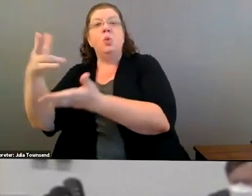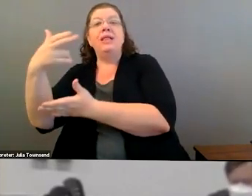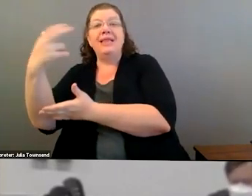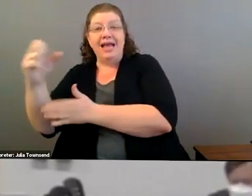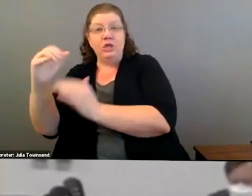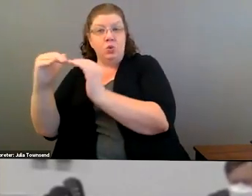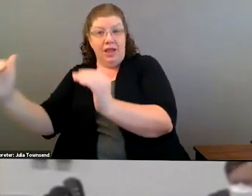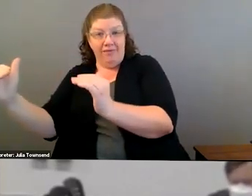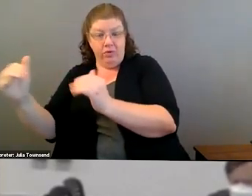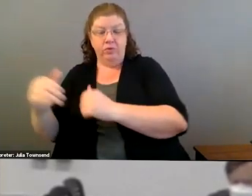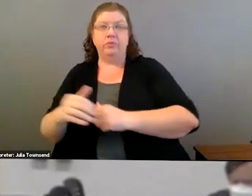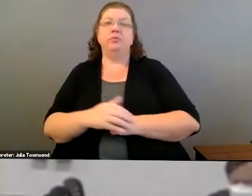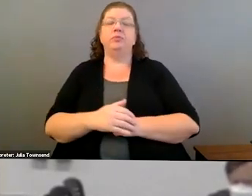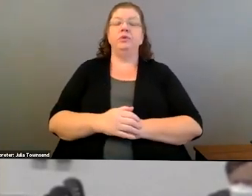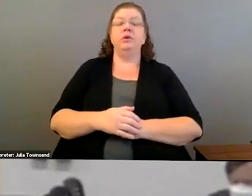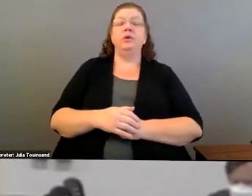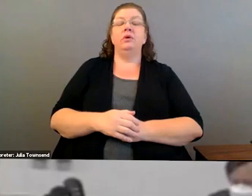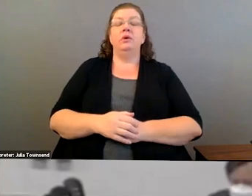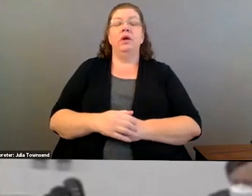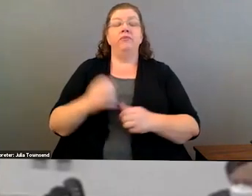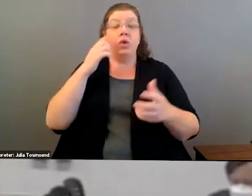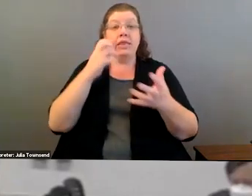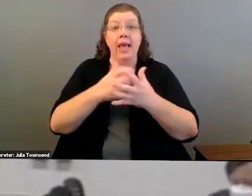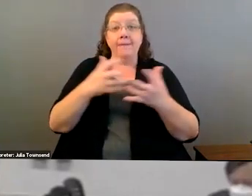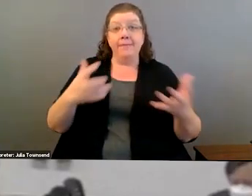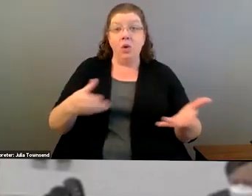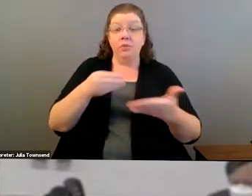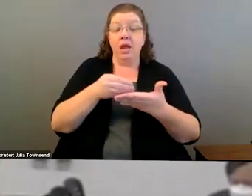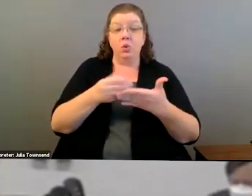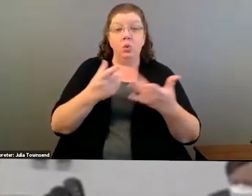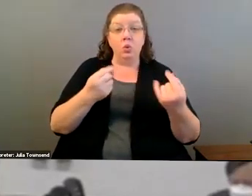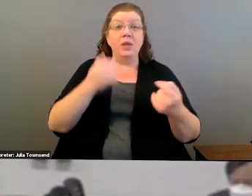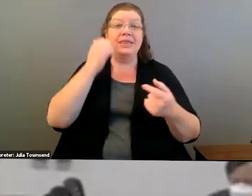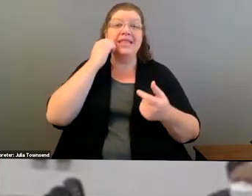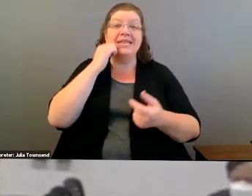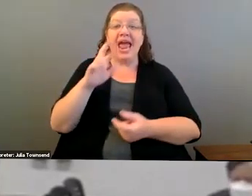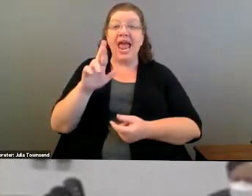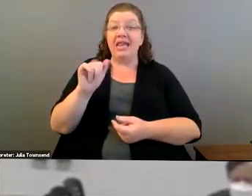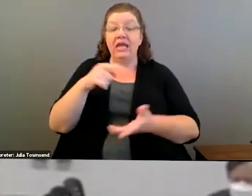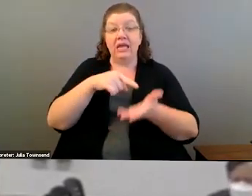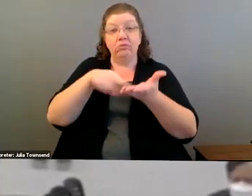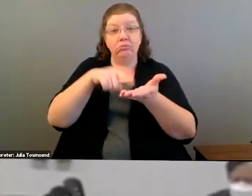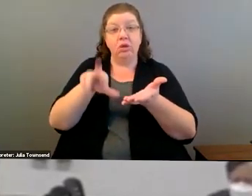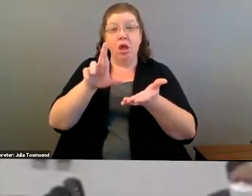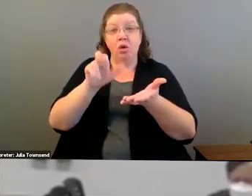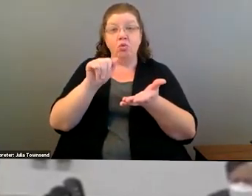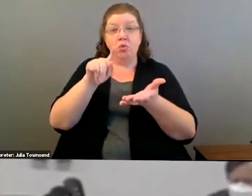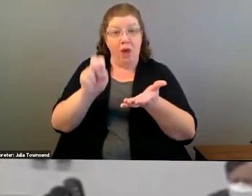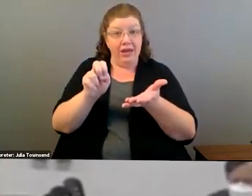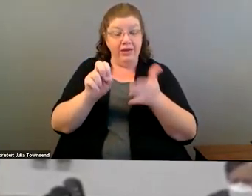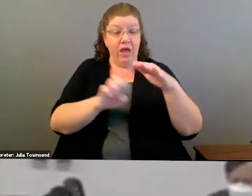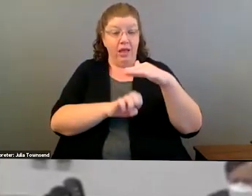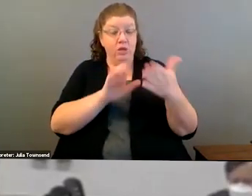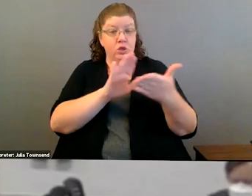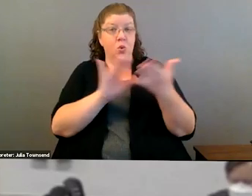secundario en cuanto a la cantidad nosotros tomamos el salario diario